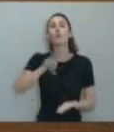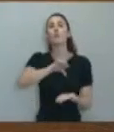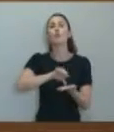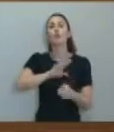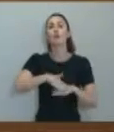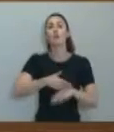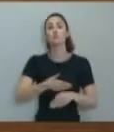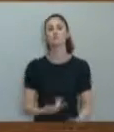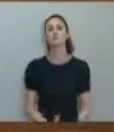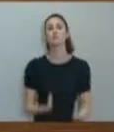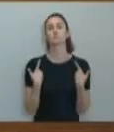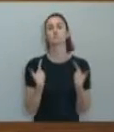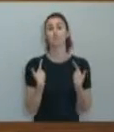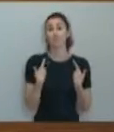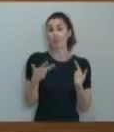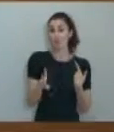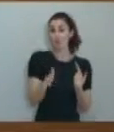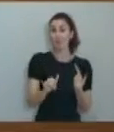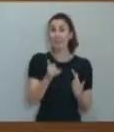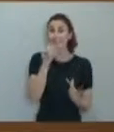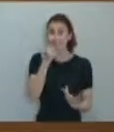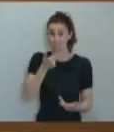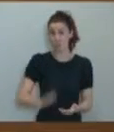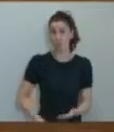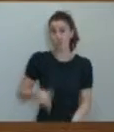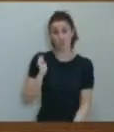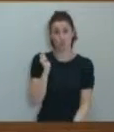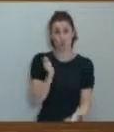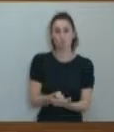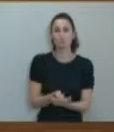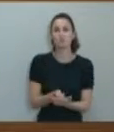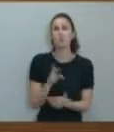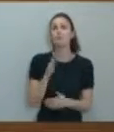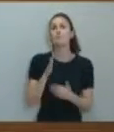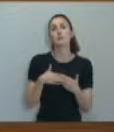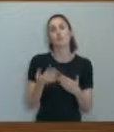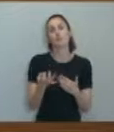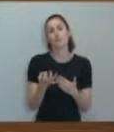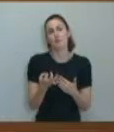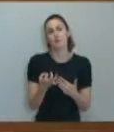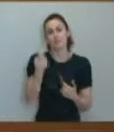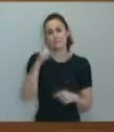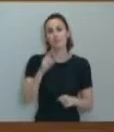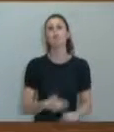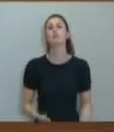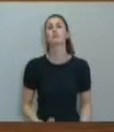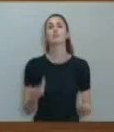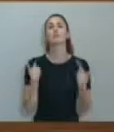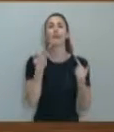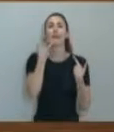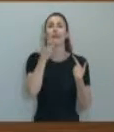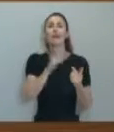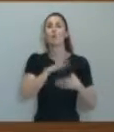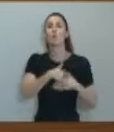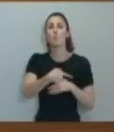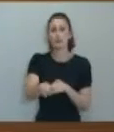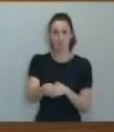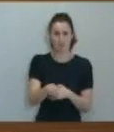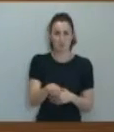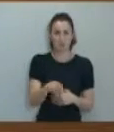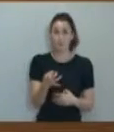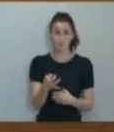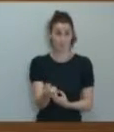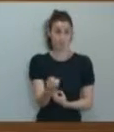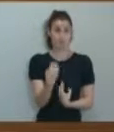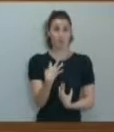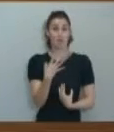tenemos un derecho, que si lo vamos a pagar, lo mínimo que tenemos derecho es a conocer quiénes son los responsables de esas irregularidades, de